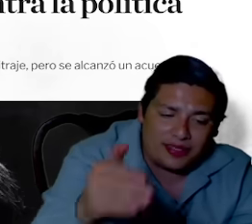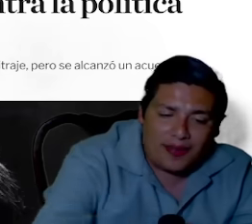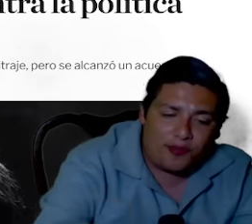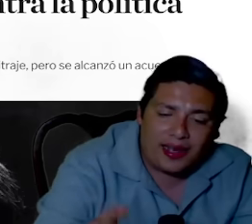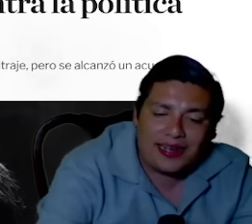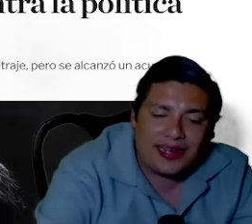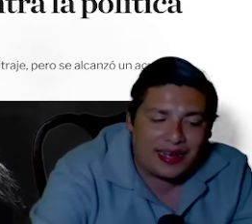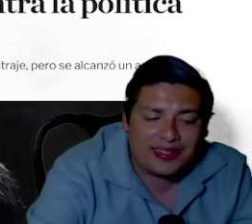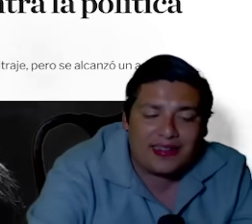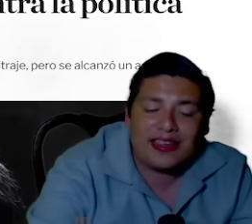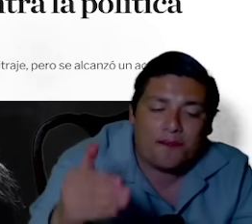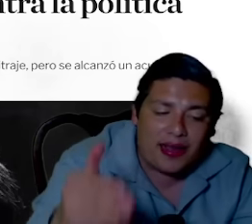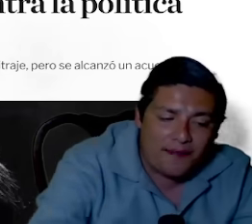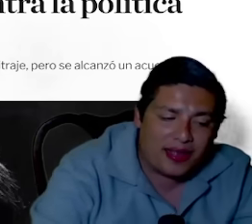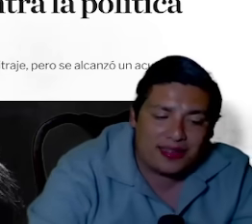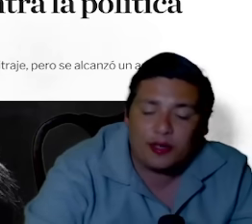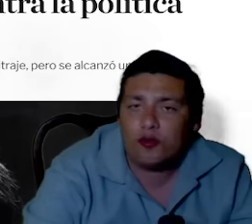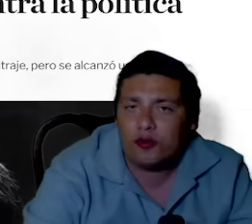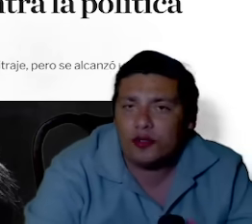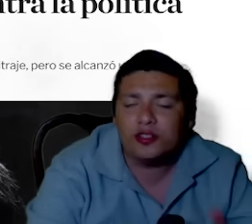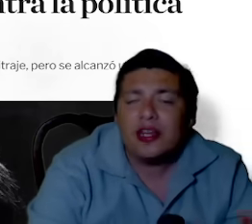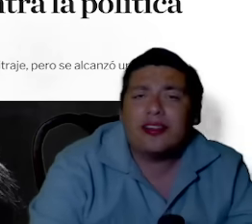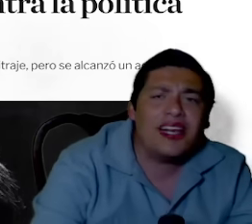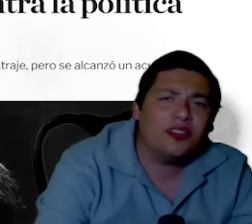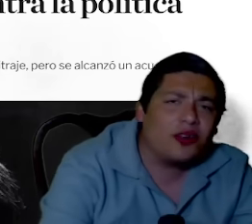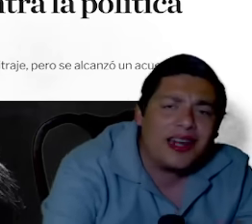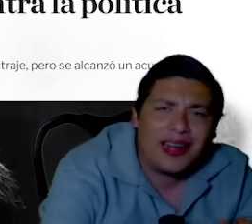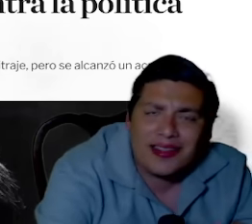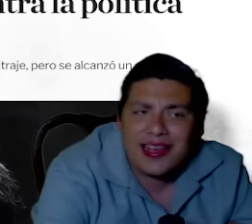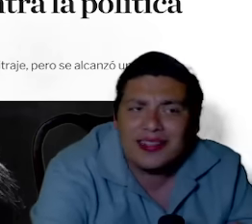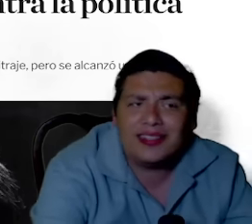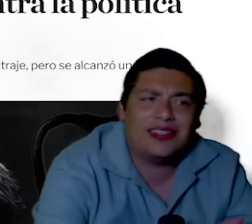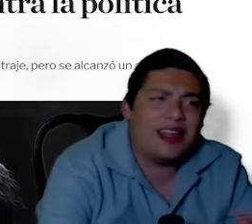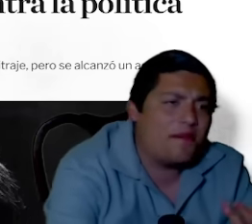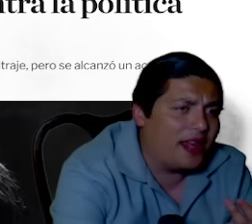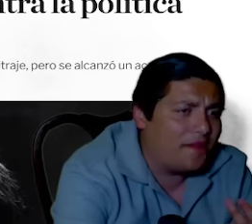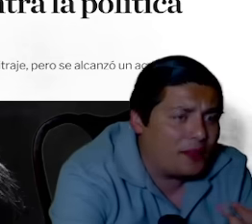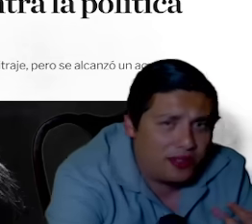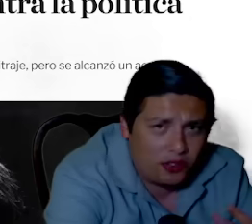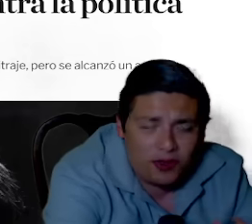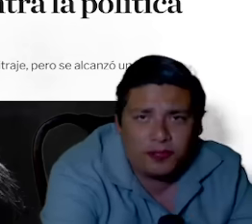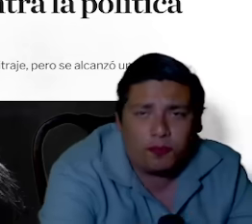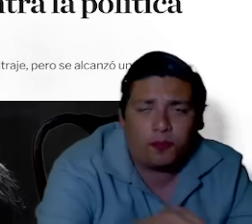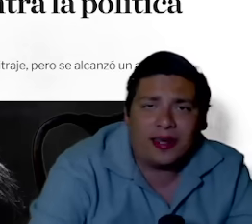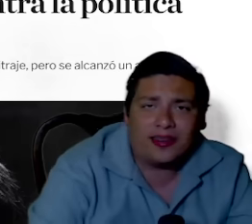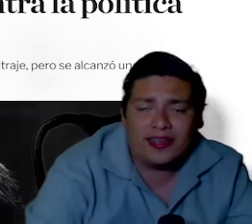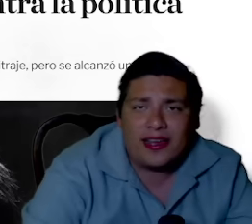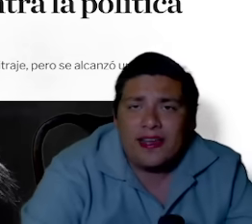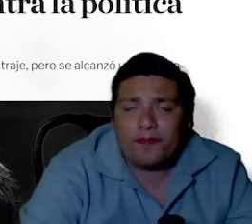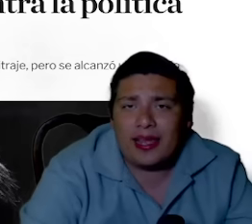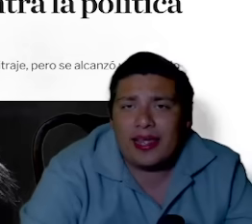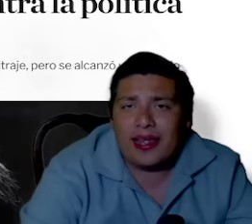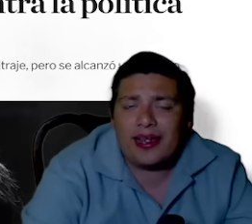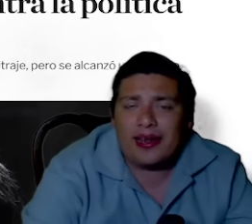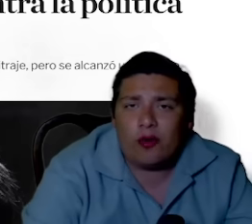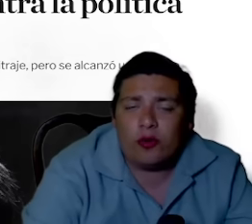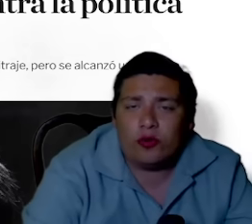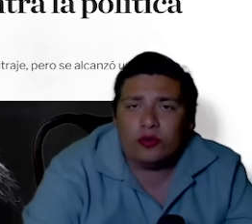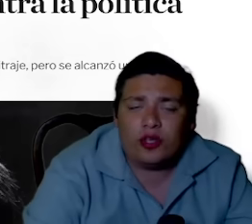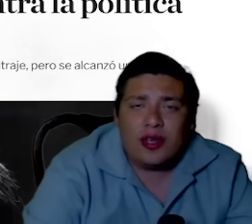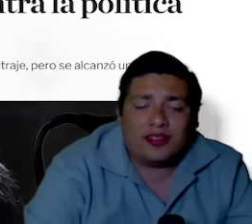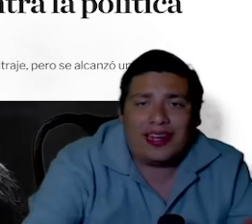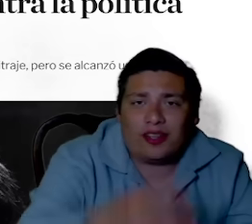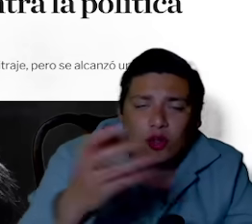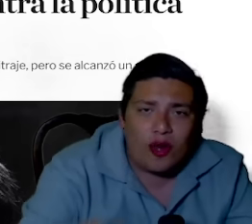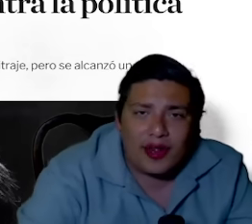están empezando a generarse demandas de fondos tanto canadienses también presiones por parte de